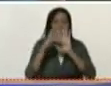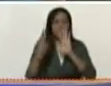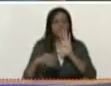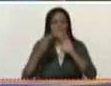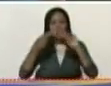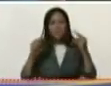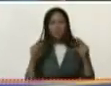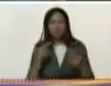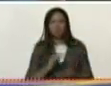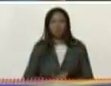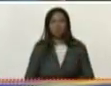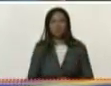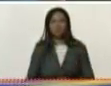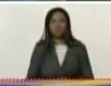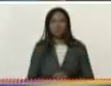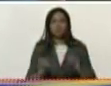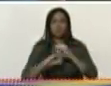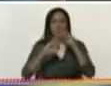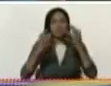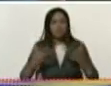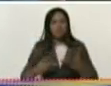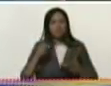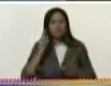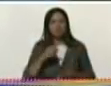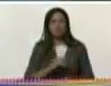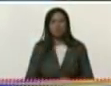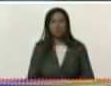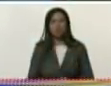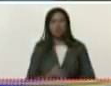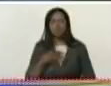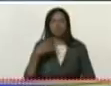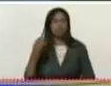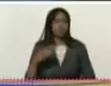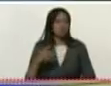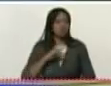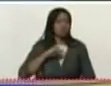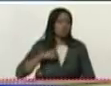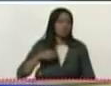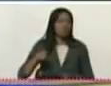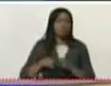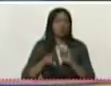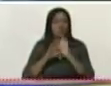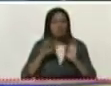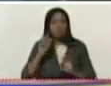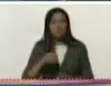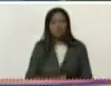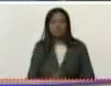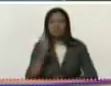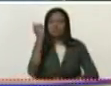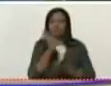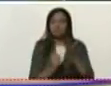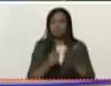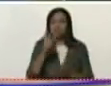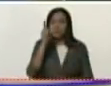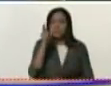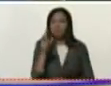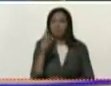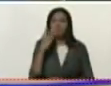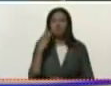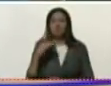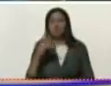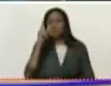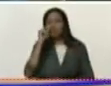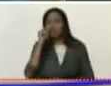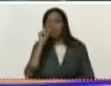paz y a la felicidad. Con el dolor que nos da el asesinato de este joven